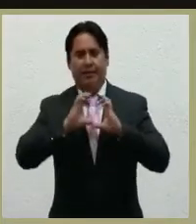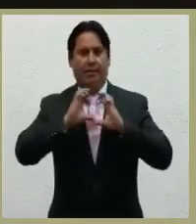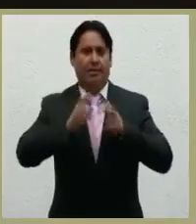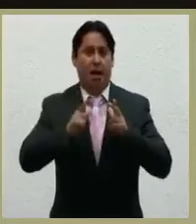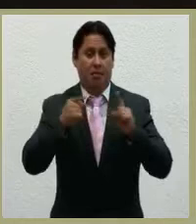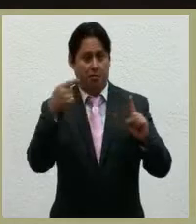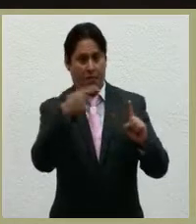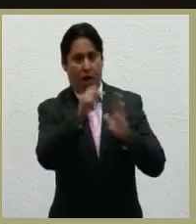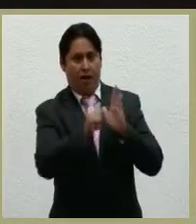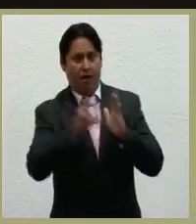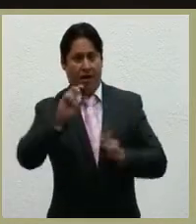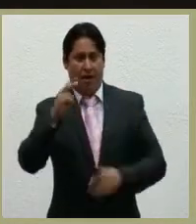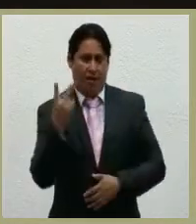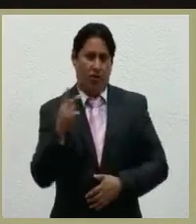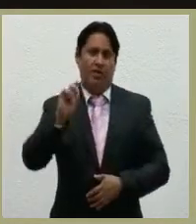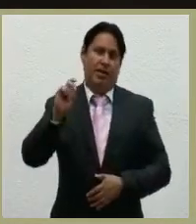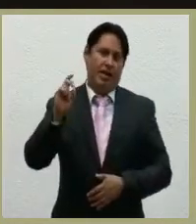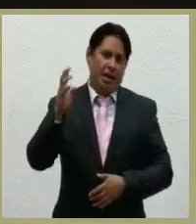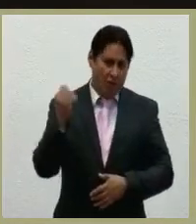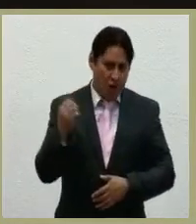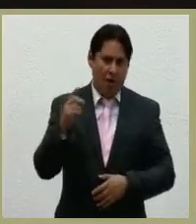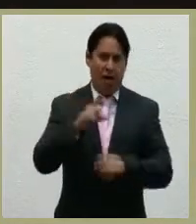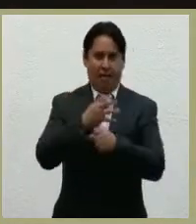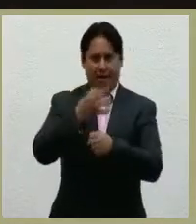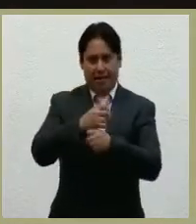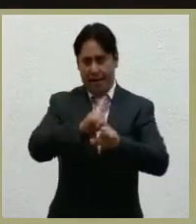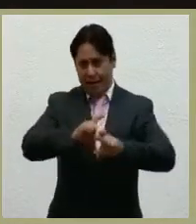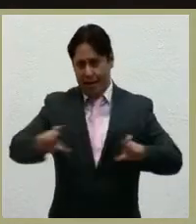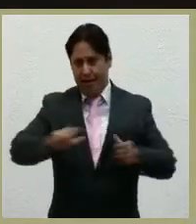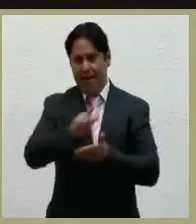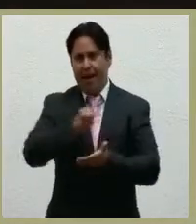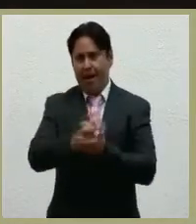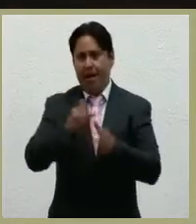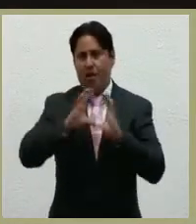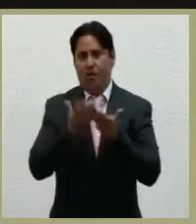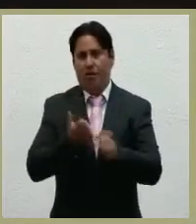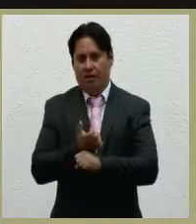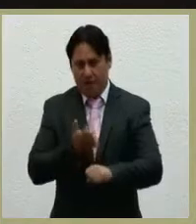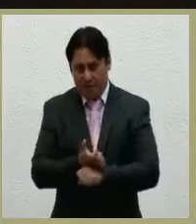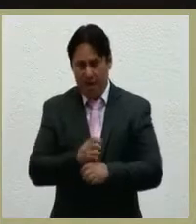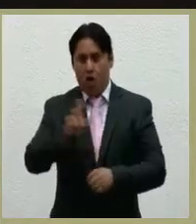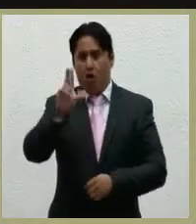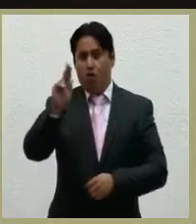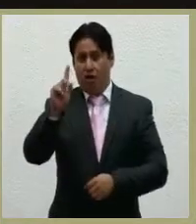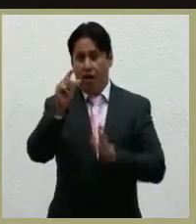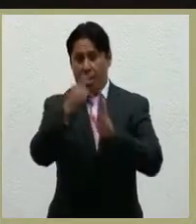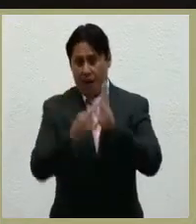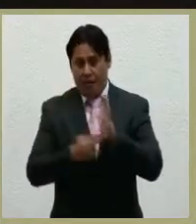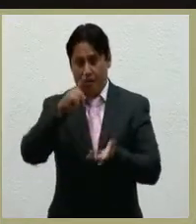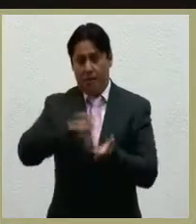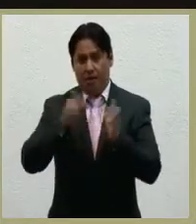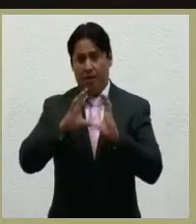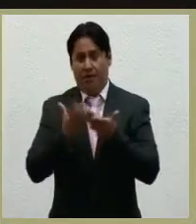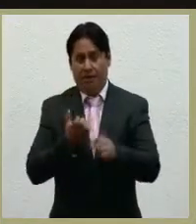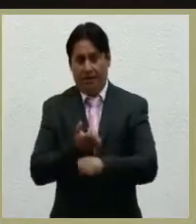en los artículos 32 y 39, fracción 3 de la Ley Orgánica del Congreso del Estado y 80 del Reglamento Interior de este Poder